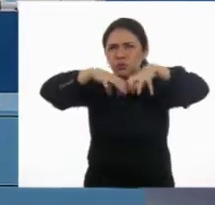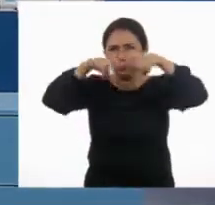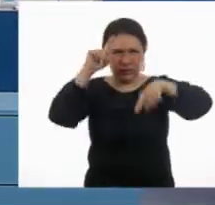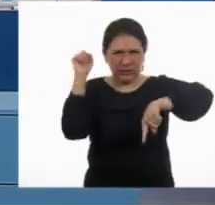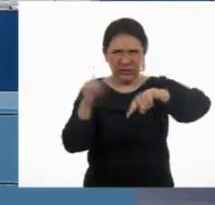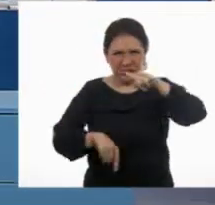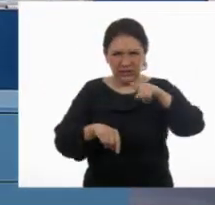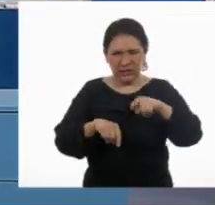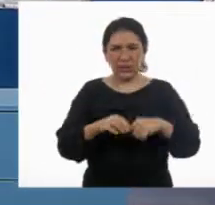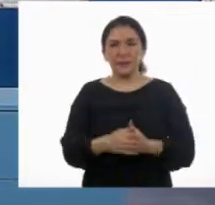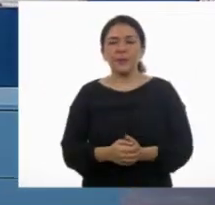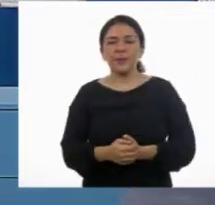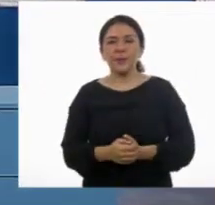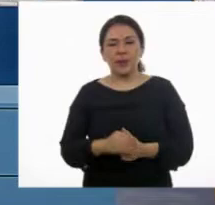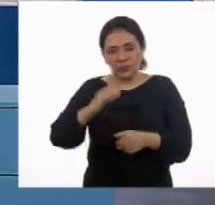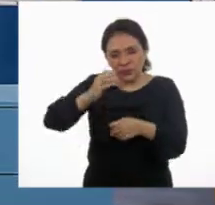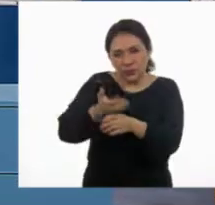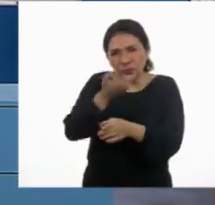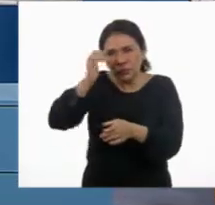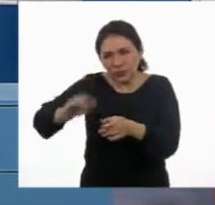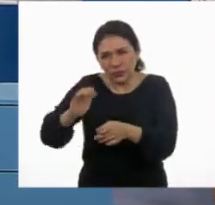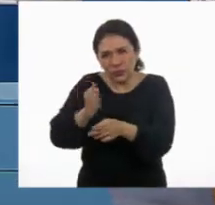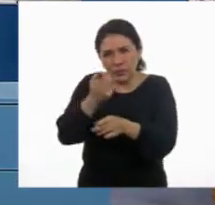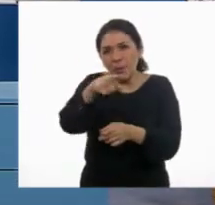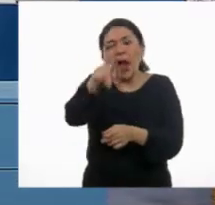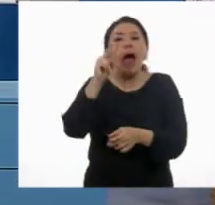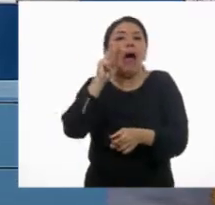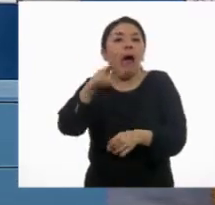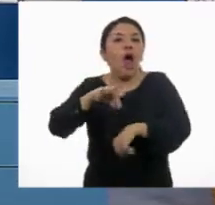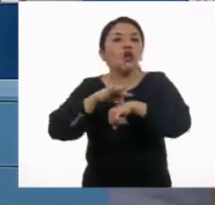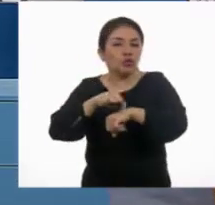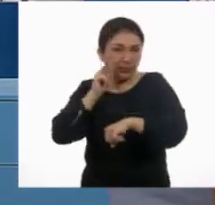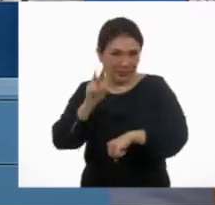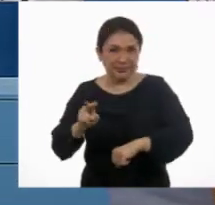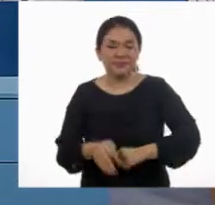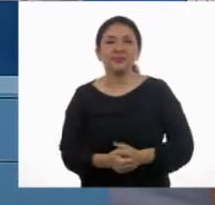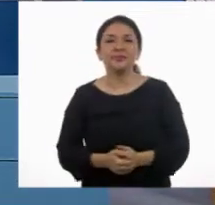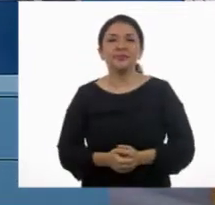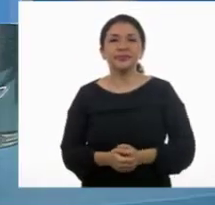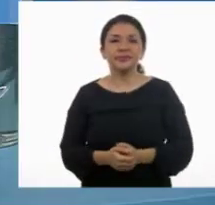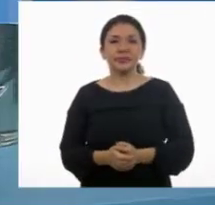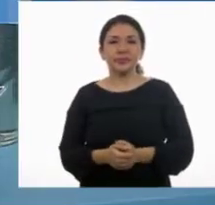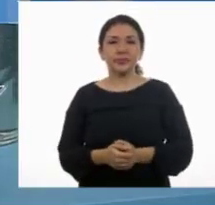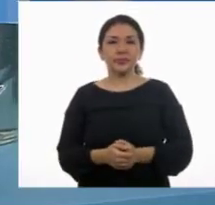que hay aquí para que nuestros alumnos puedan ver.